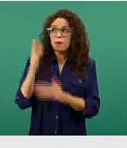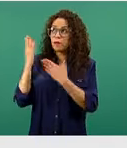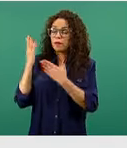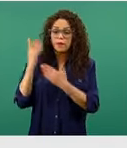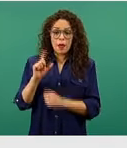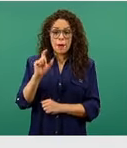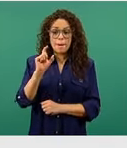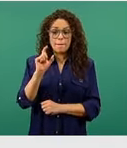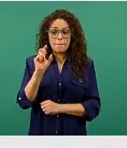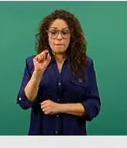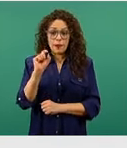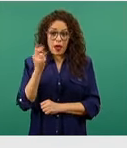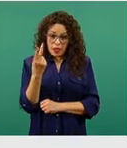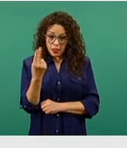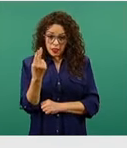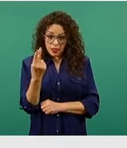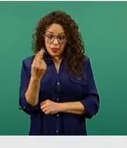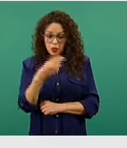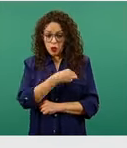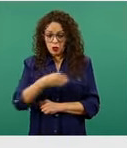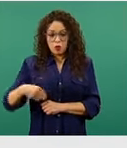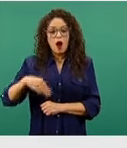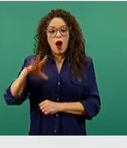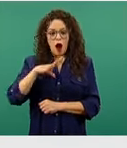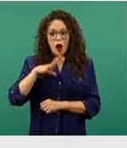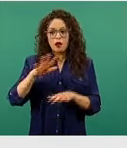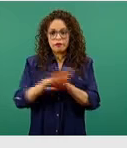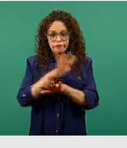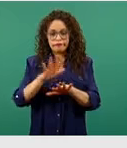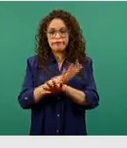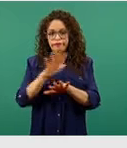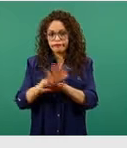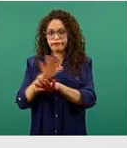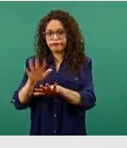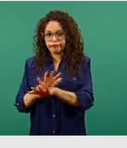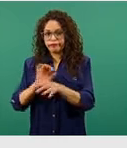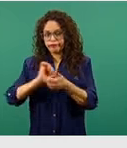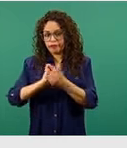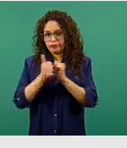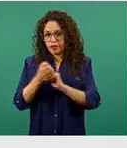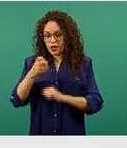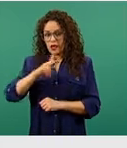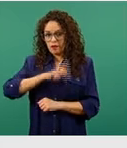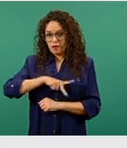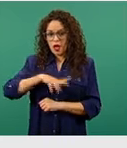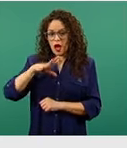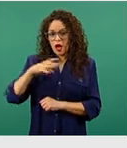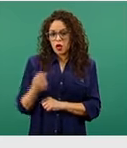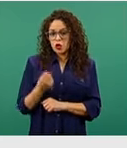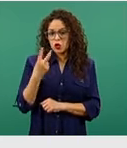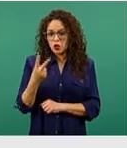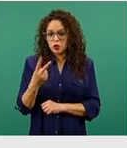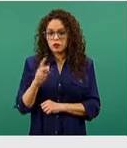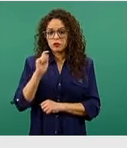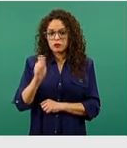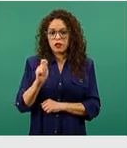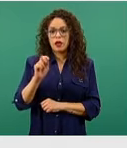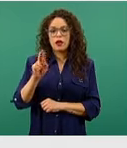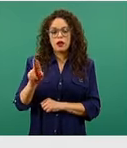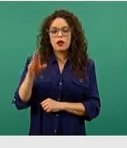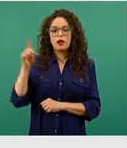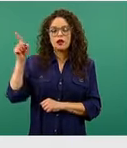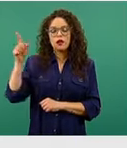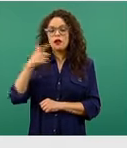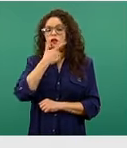nuestros municipios hemos encontrado alguna variedad, entre ellas pues están dos casos de la cepa del Reino Unido,